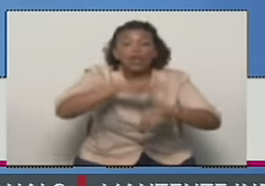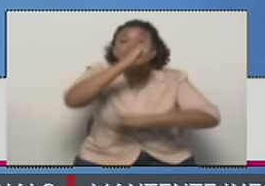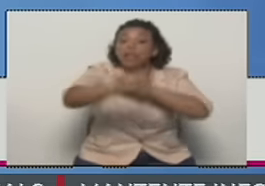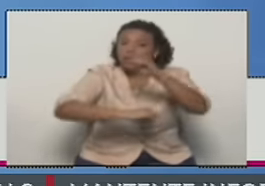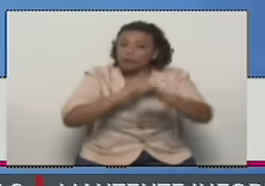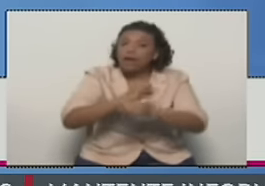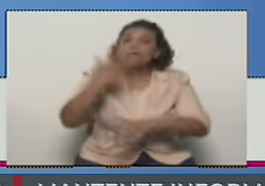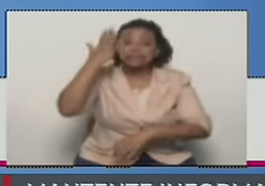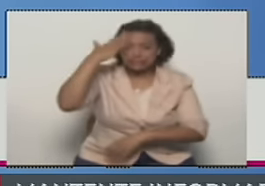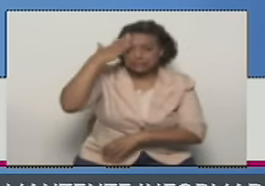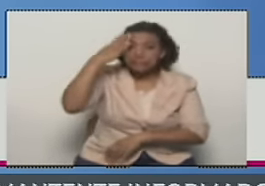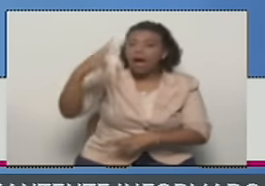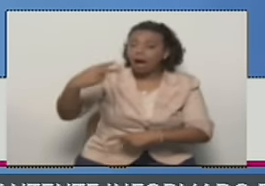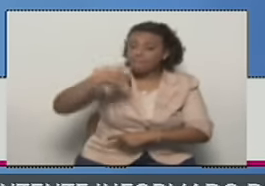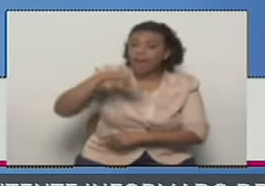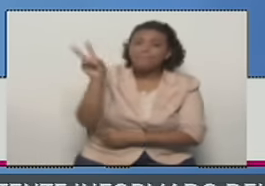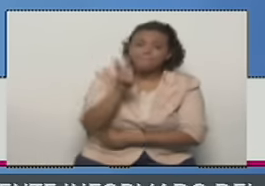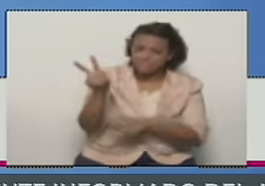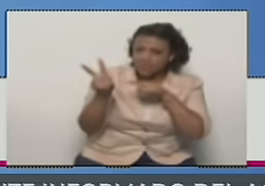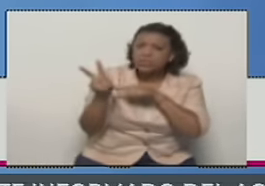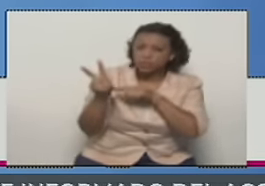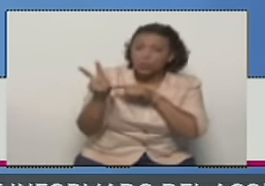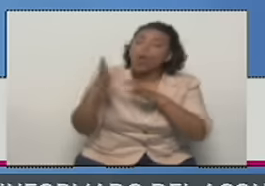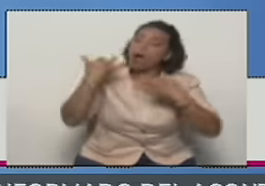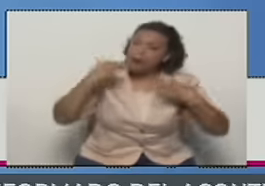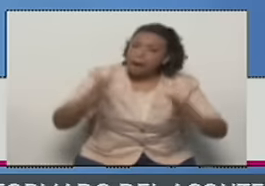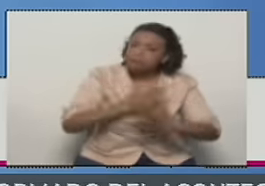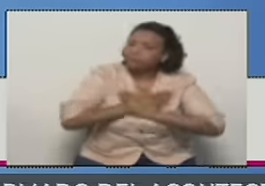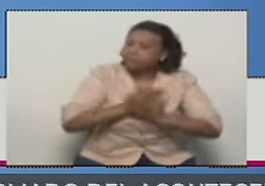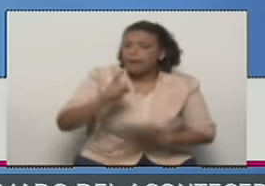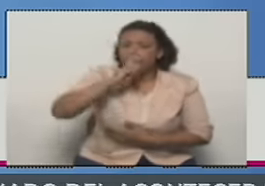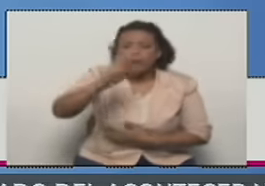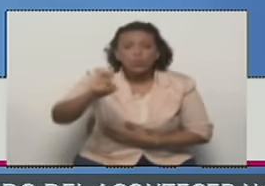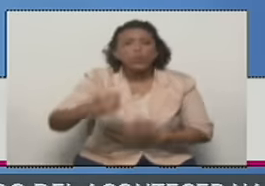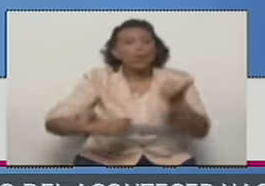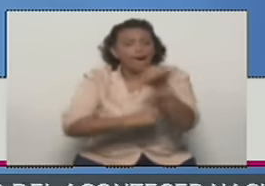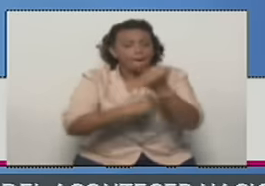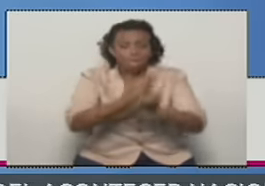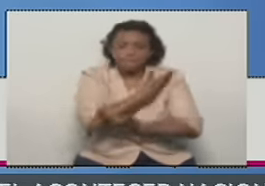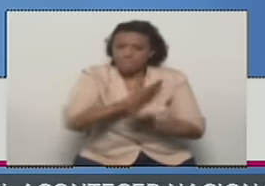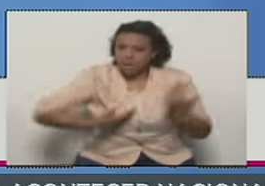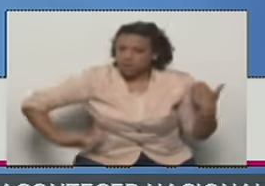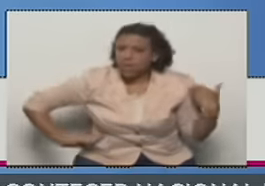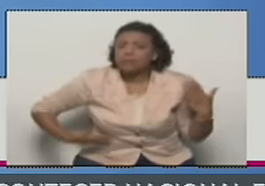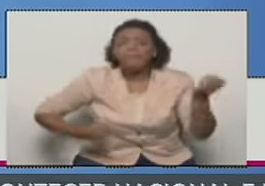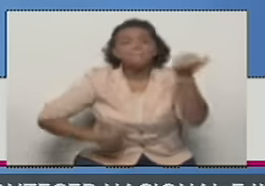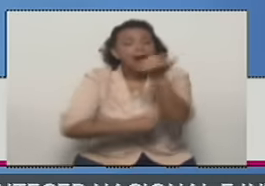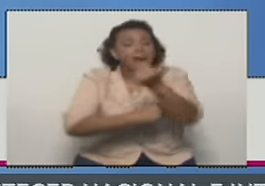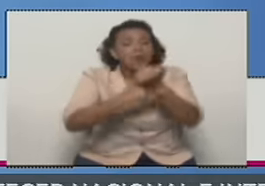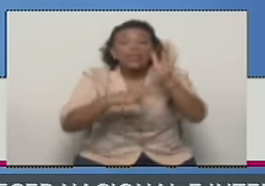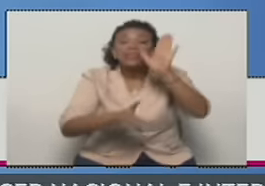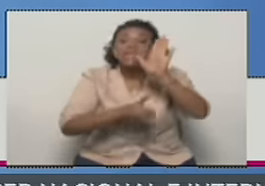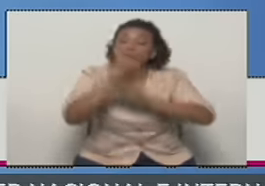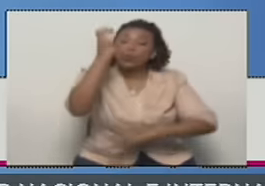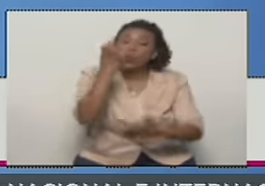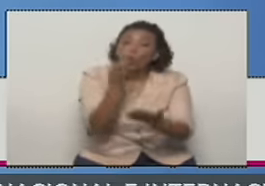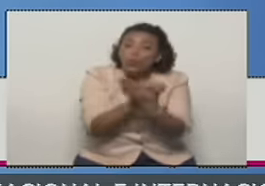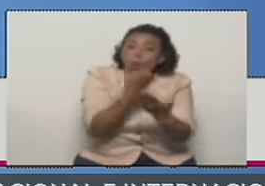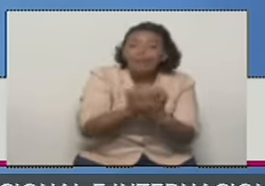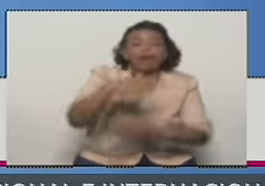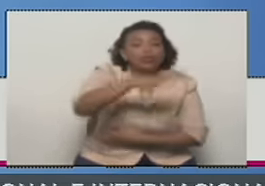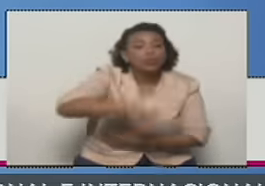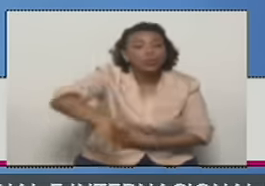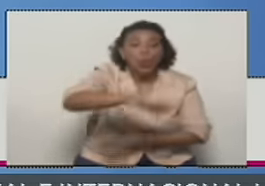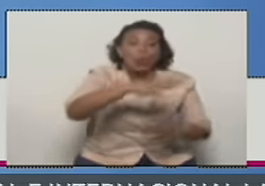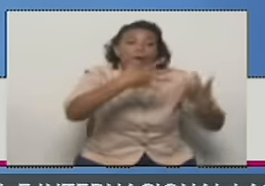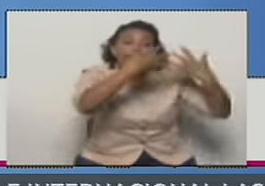internacionales, saben a esta altura que cuentan con Nicolás Maduro Moro como presidente para apoyar el desarrollo económico de todas